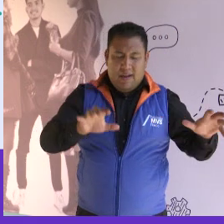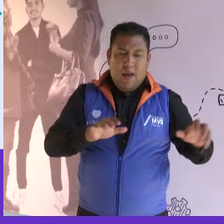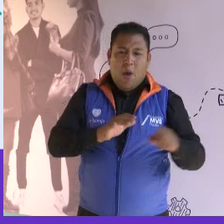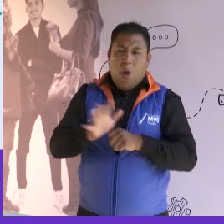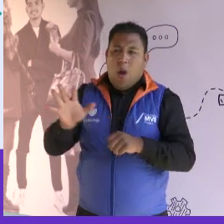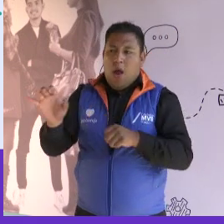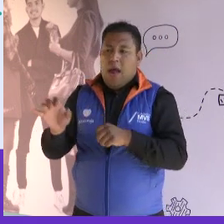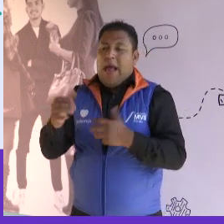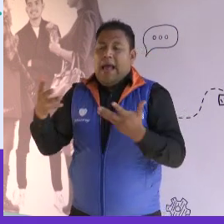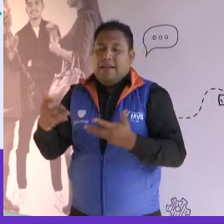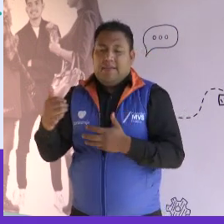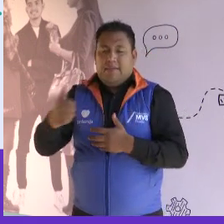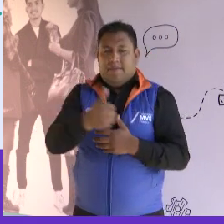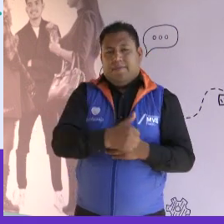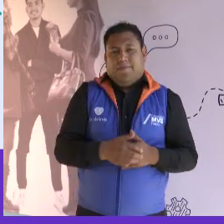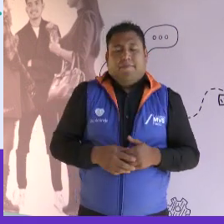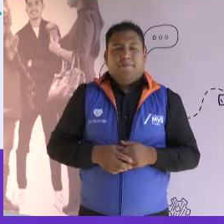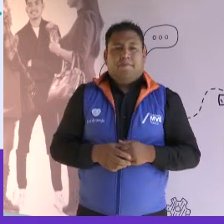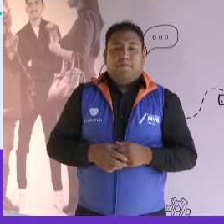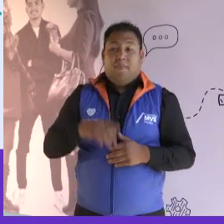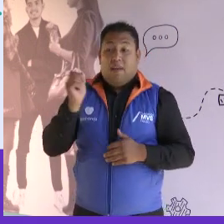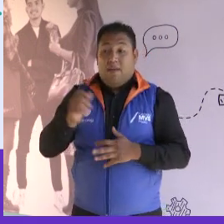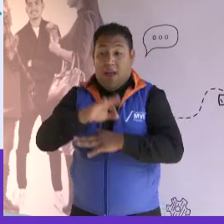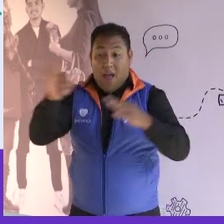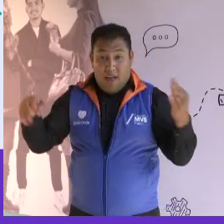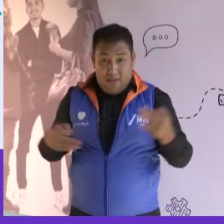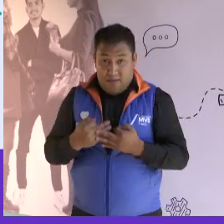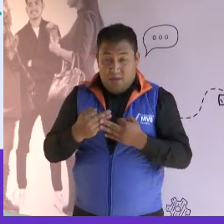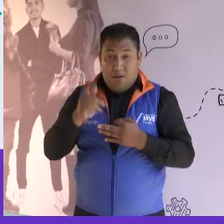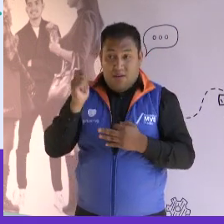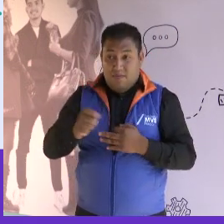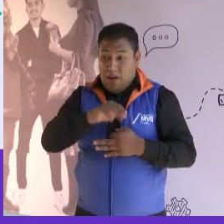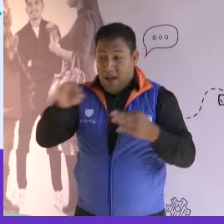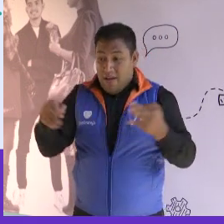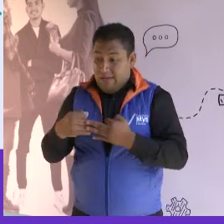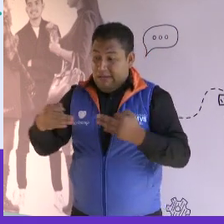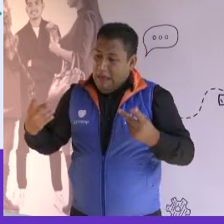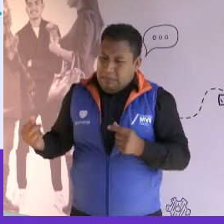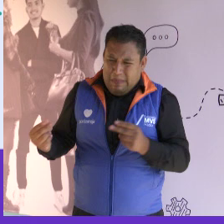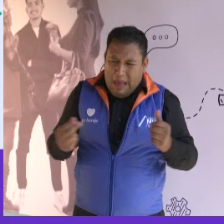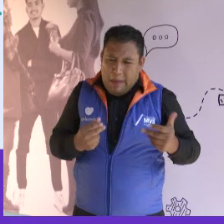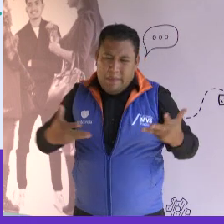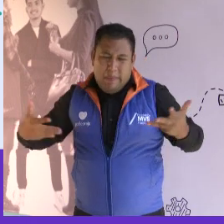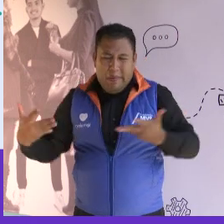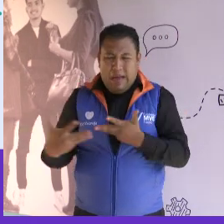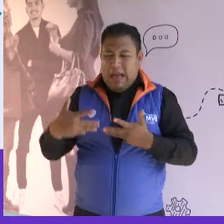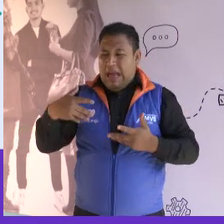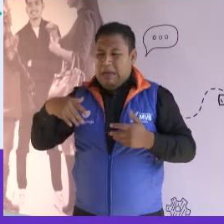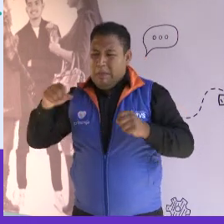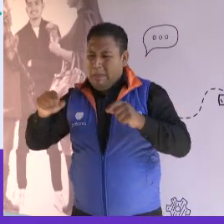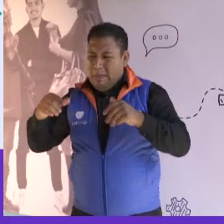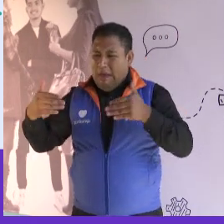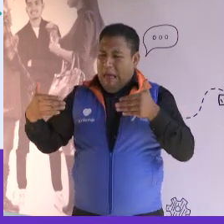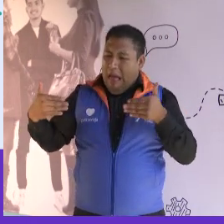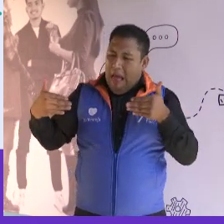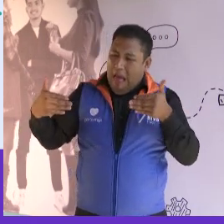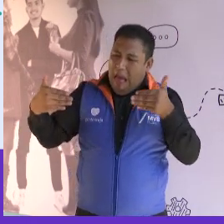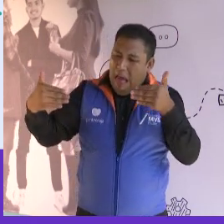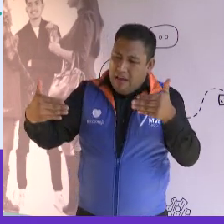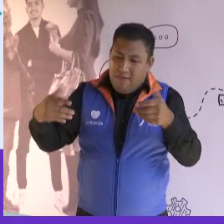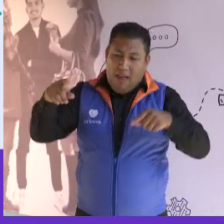misma intensidad todo el tiempo, todo suma, todo tiene la capacidad de sumar. Entonces,